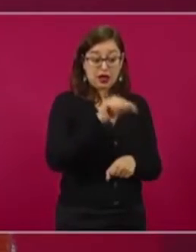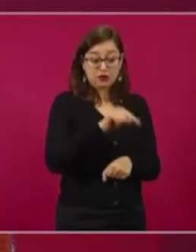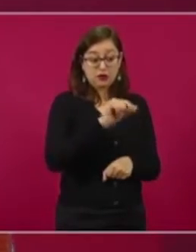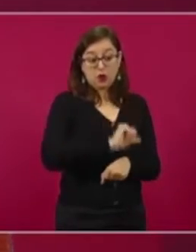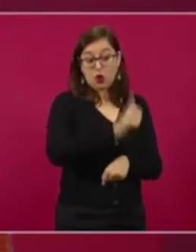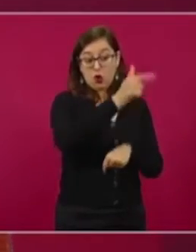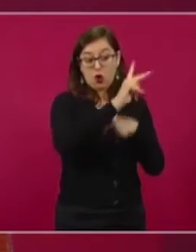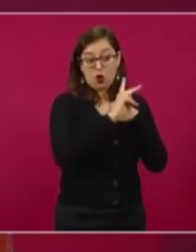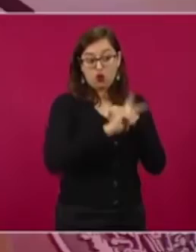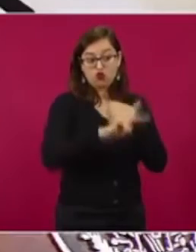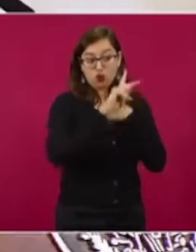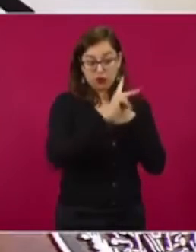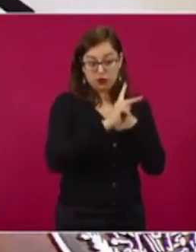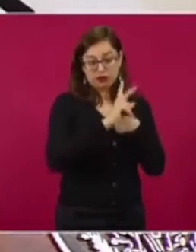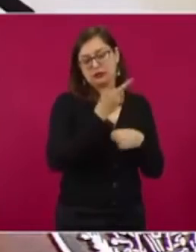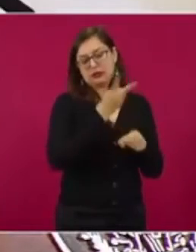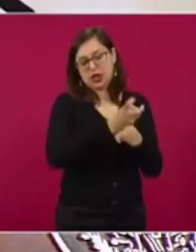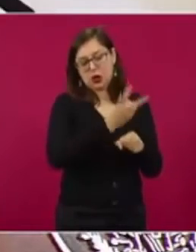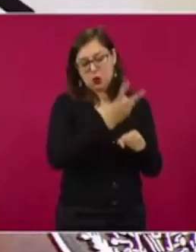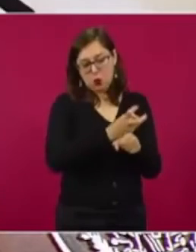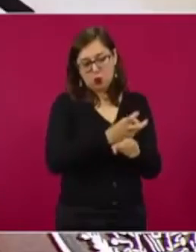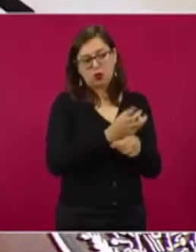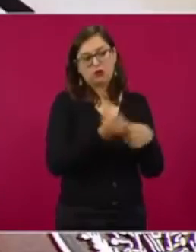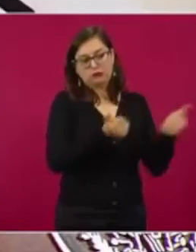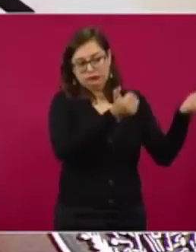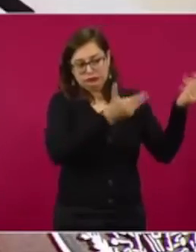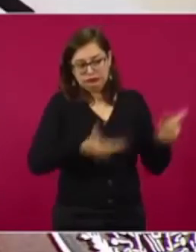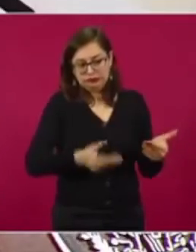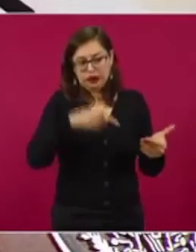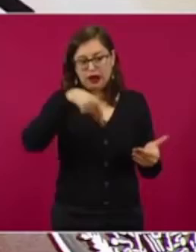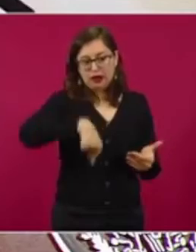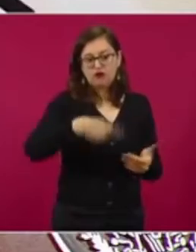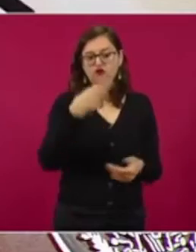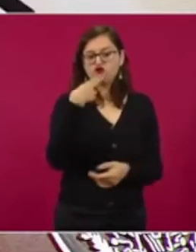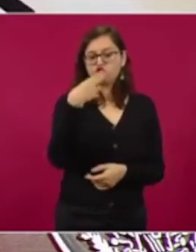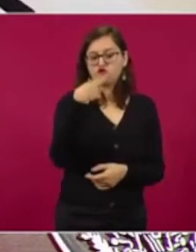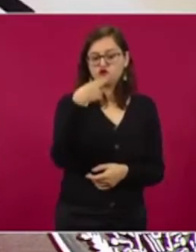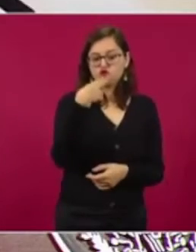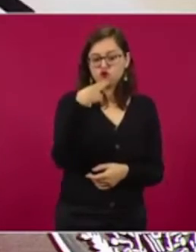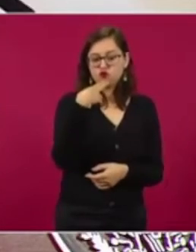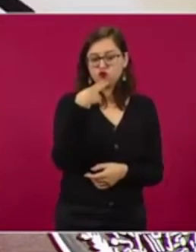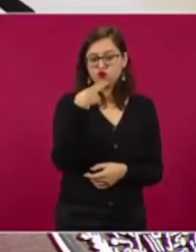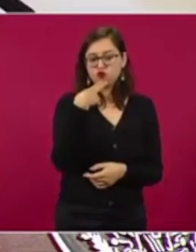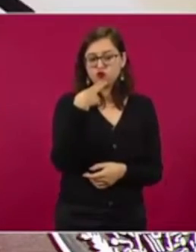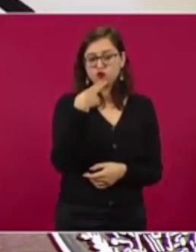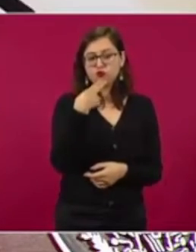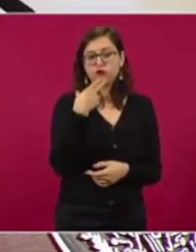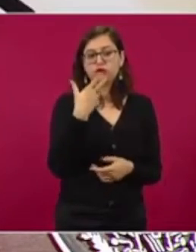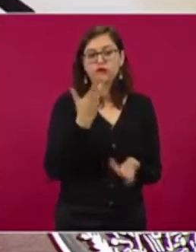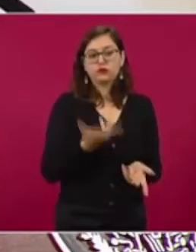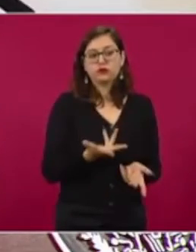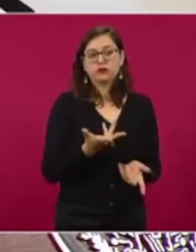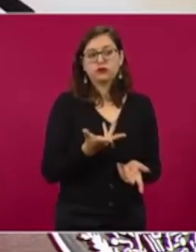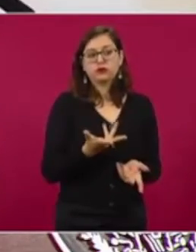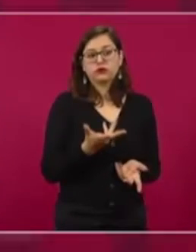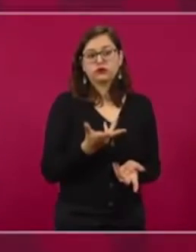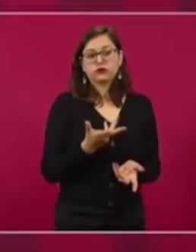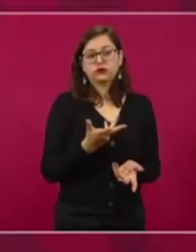extranjero usado que se encuentra actualmente en el país y que el modelo es más